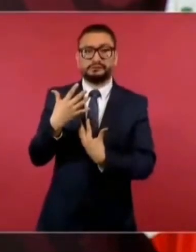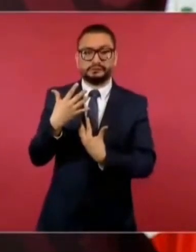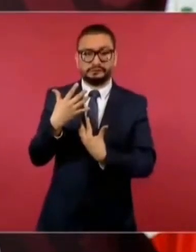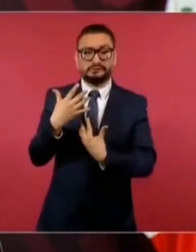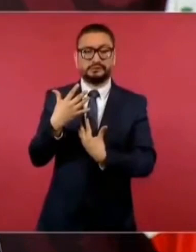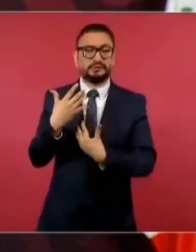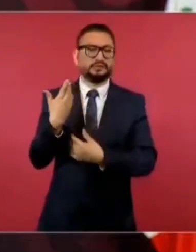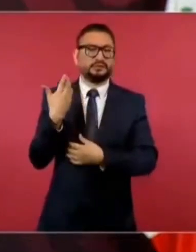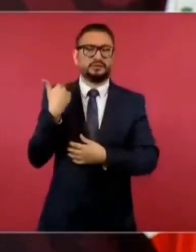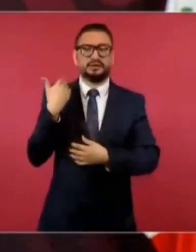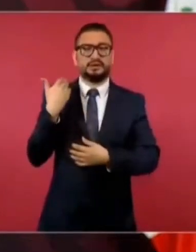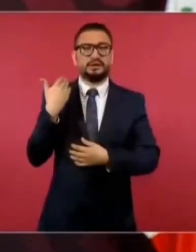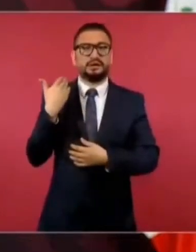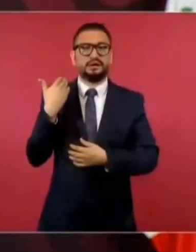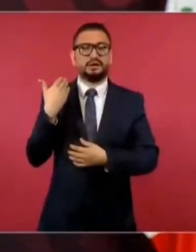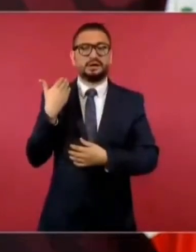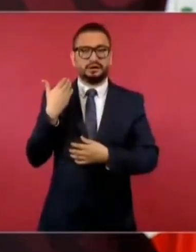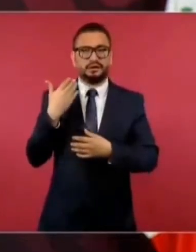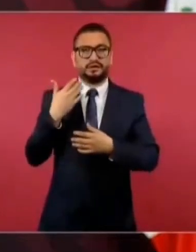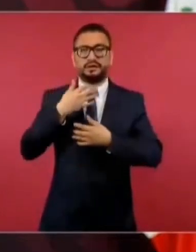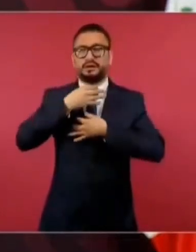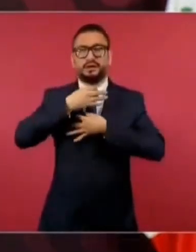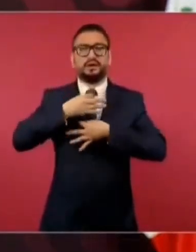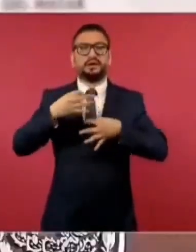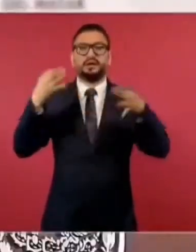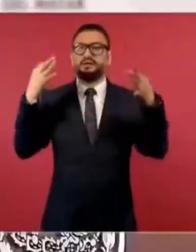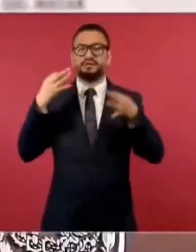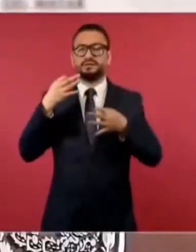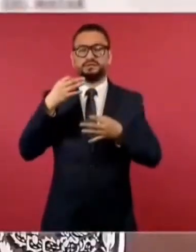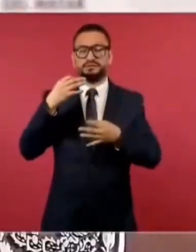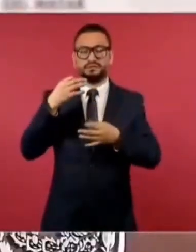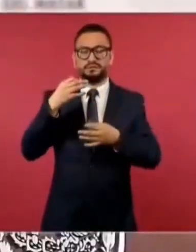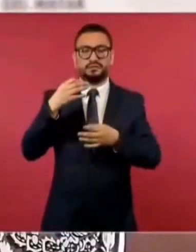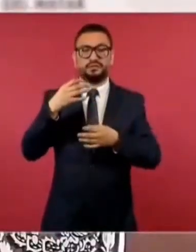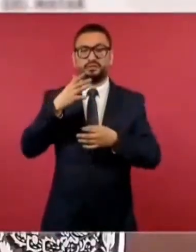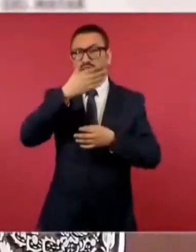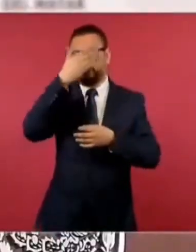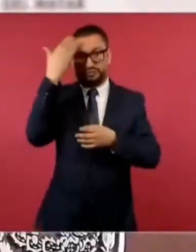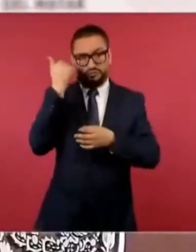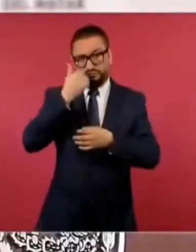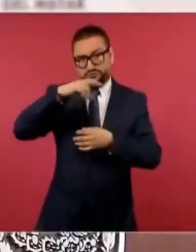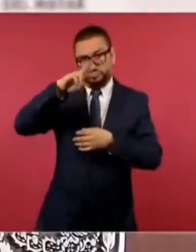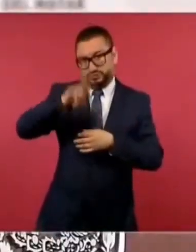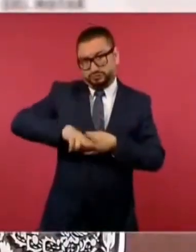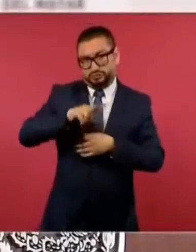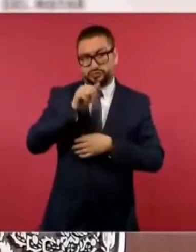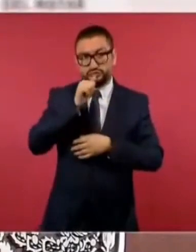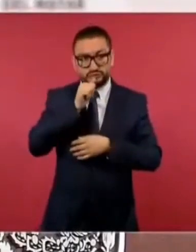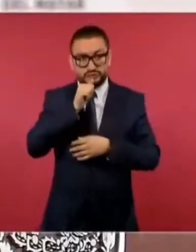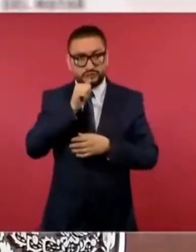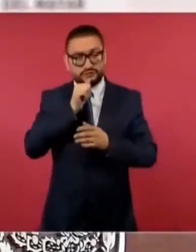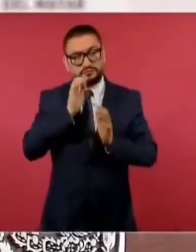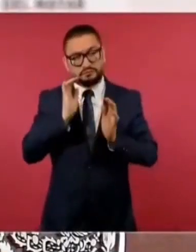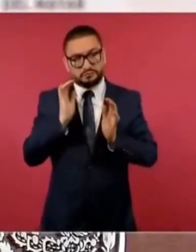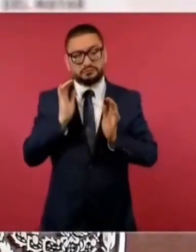Acaba de darse a conocer, no sé si sea cierto, porque